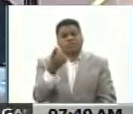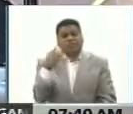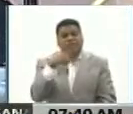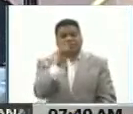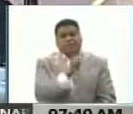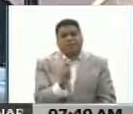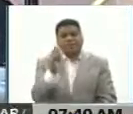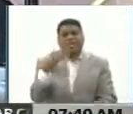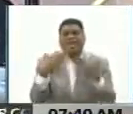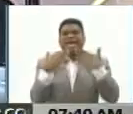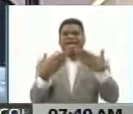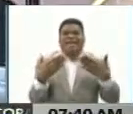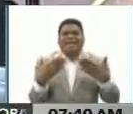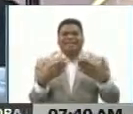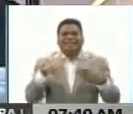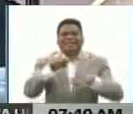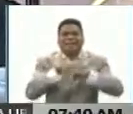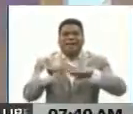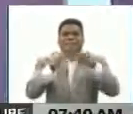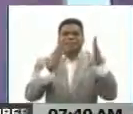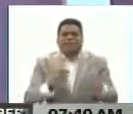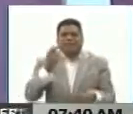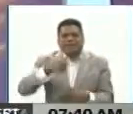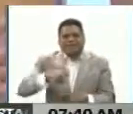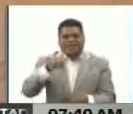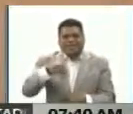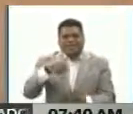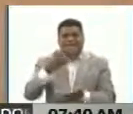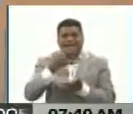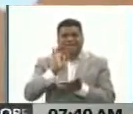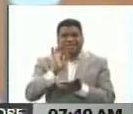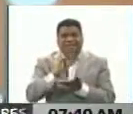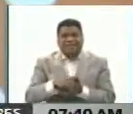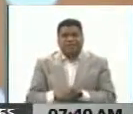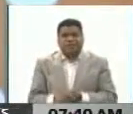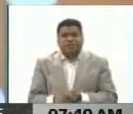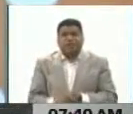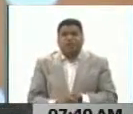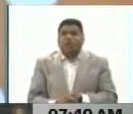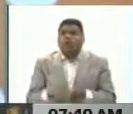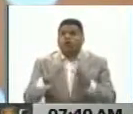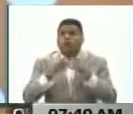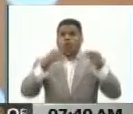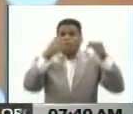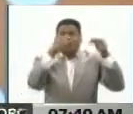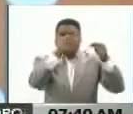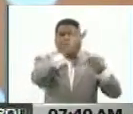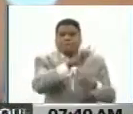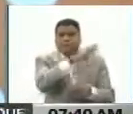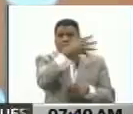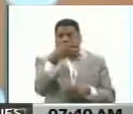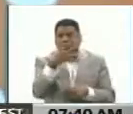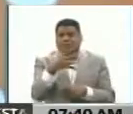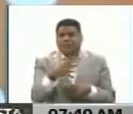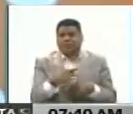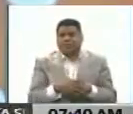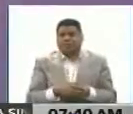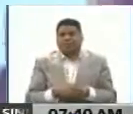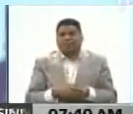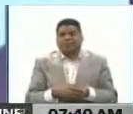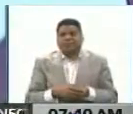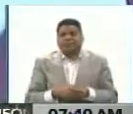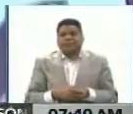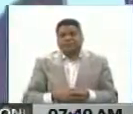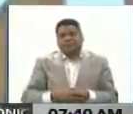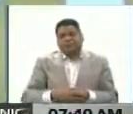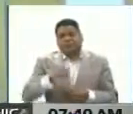estado nuevamente con nosotros. Gracias. Aquí en el desayuno. Y ya saben, impelable además la agenda cultural que siempre lleva el gobierno nacional. Hoy, lo decía el ministro, iniciando